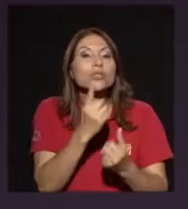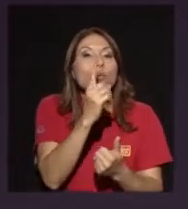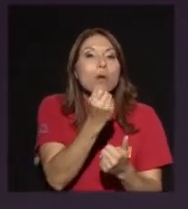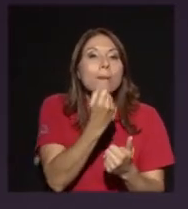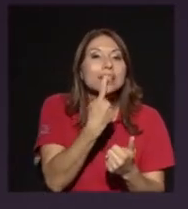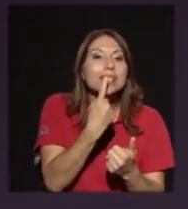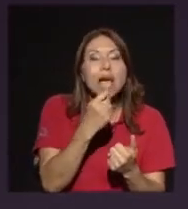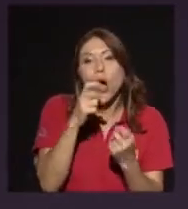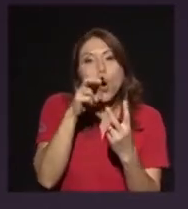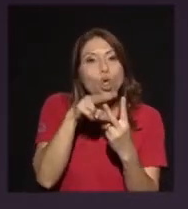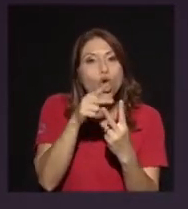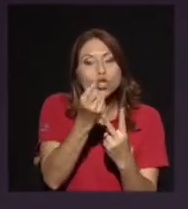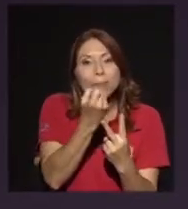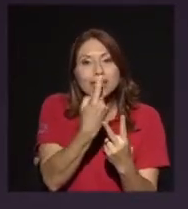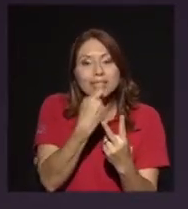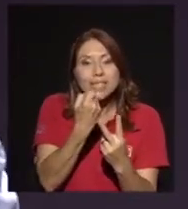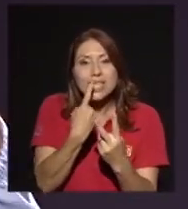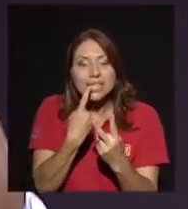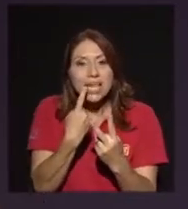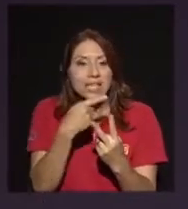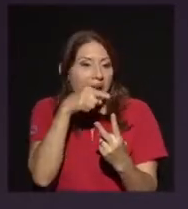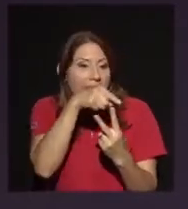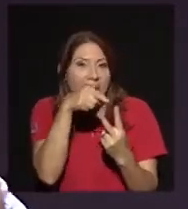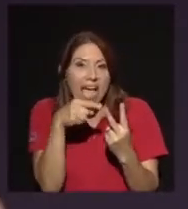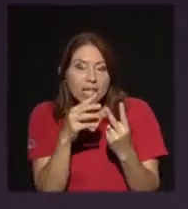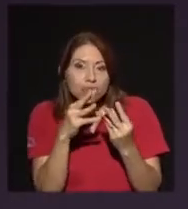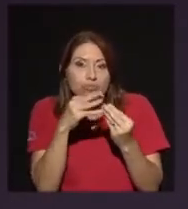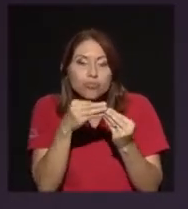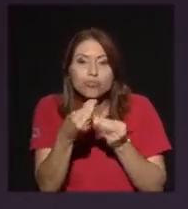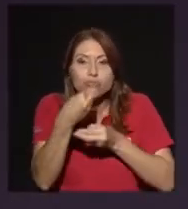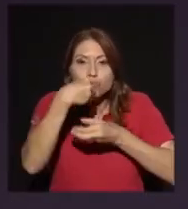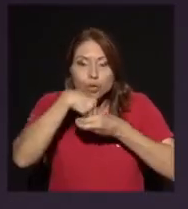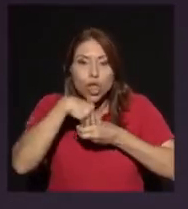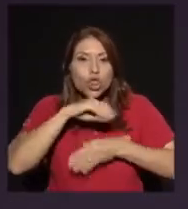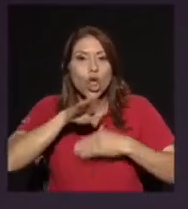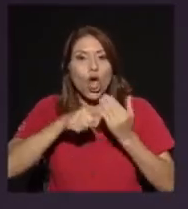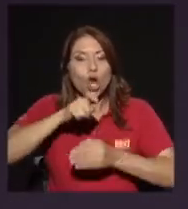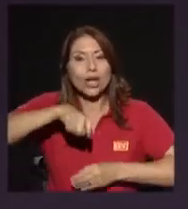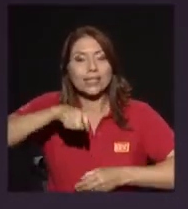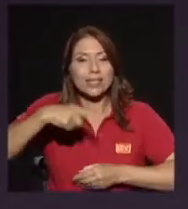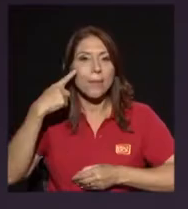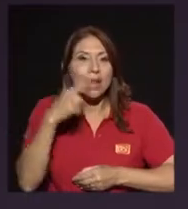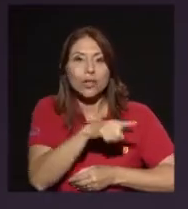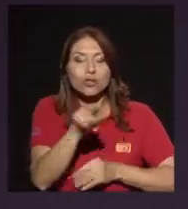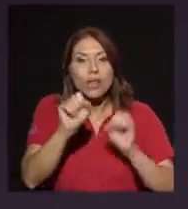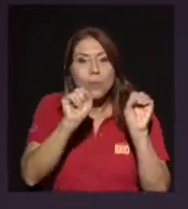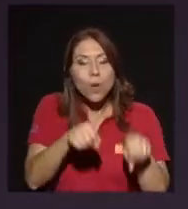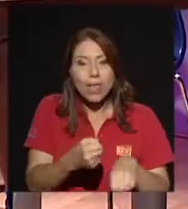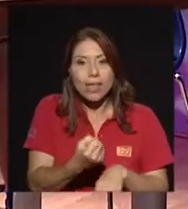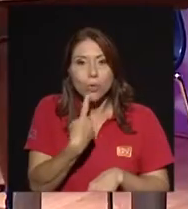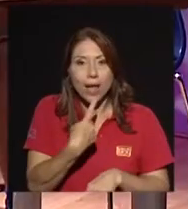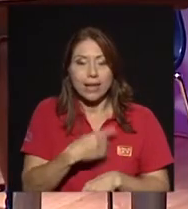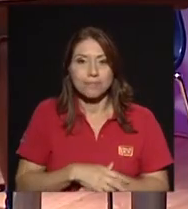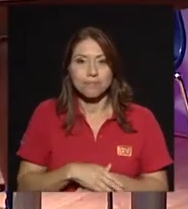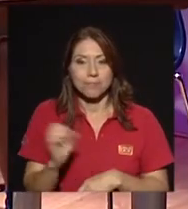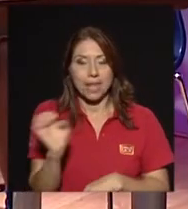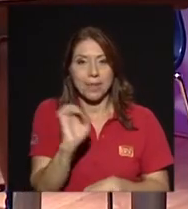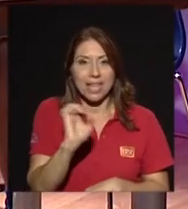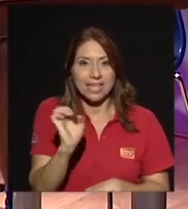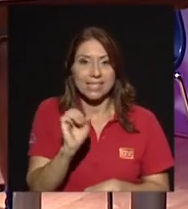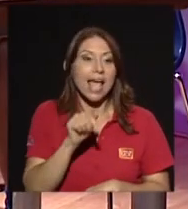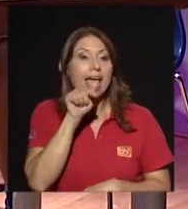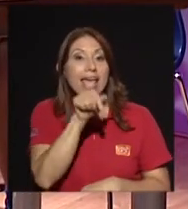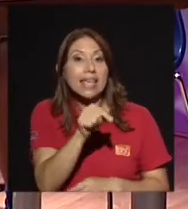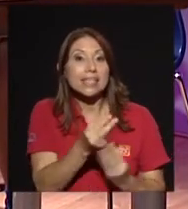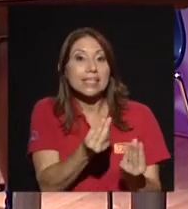que usted nada más consume ese y ahí viene toda la composición que se requiere para que usted pueda tomar anticoncepción de emergencia. Ese es el producto